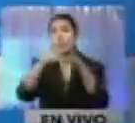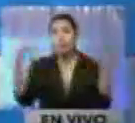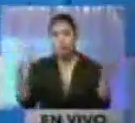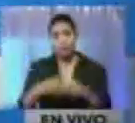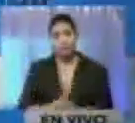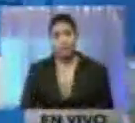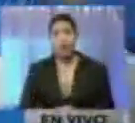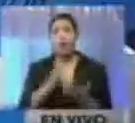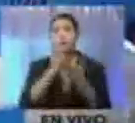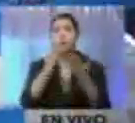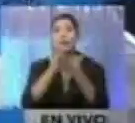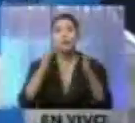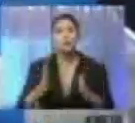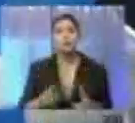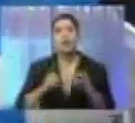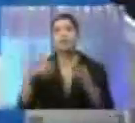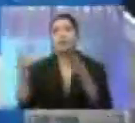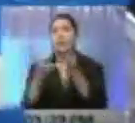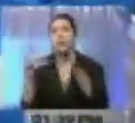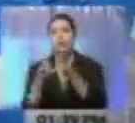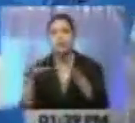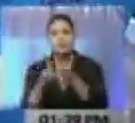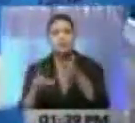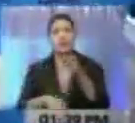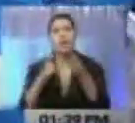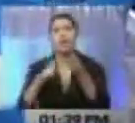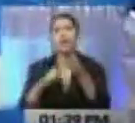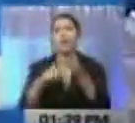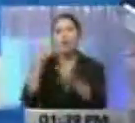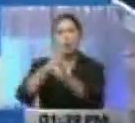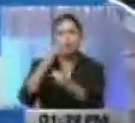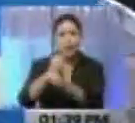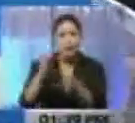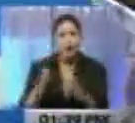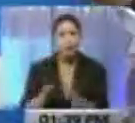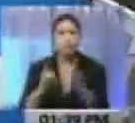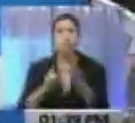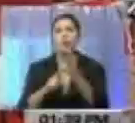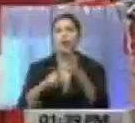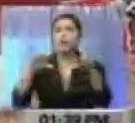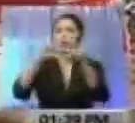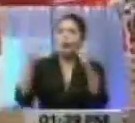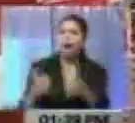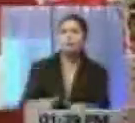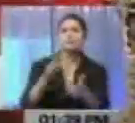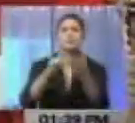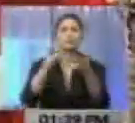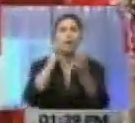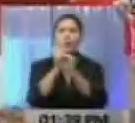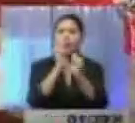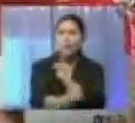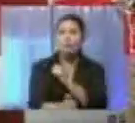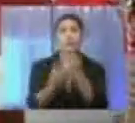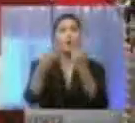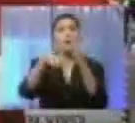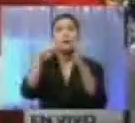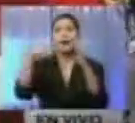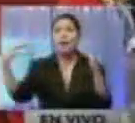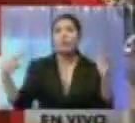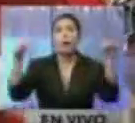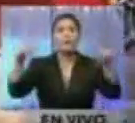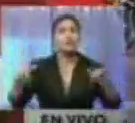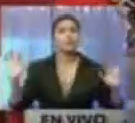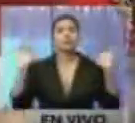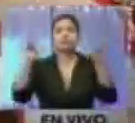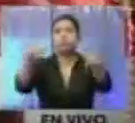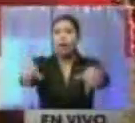expresiones. Los estudiantes de los liceos, de las universidades, los estudiantes trabajadores, los estudiantes artistas, los deportistas, los recreadores. Aquí están los